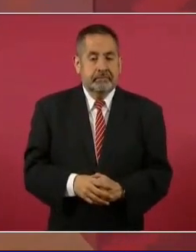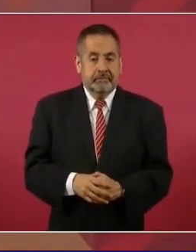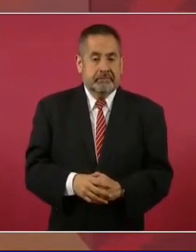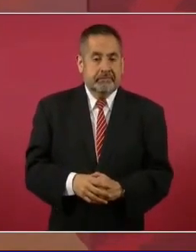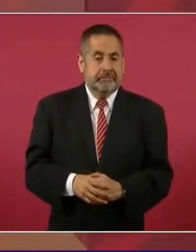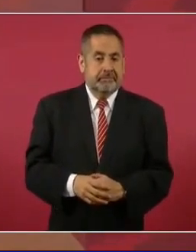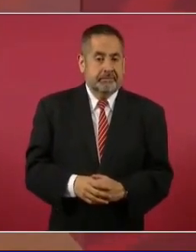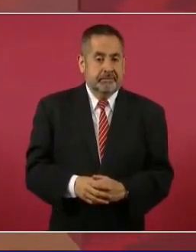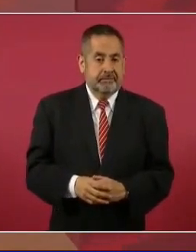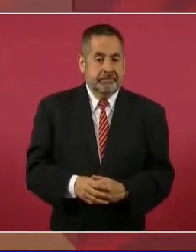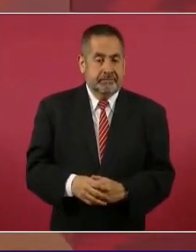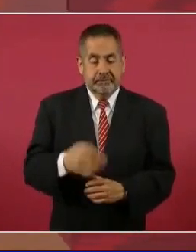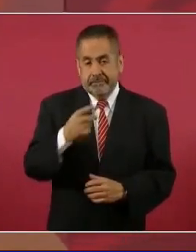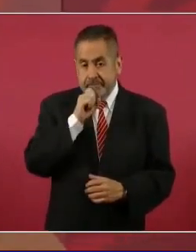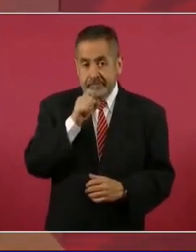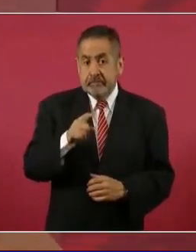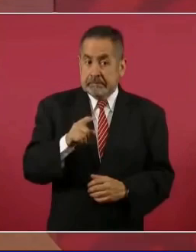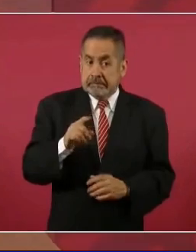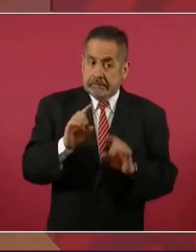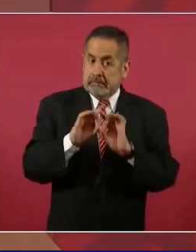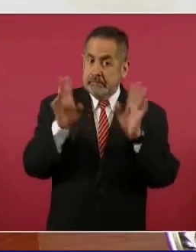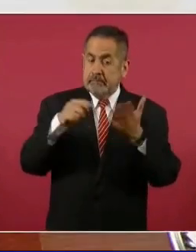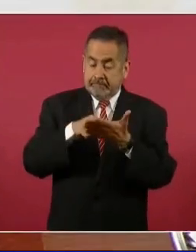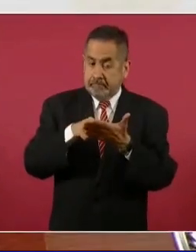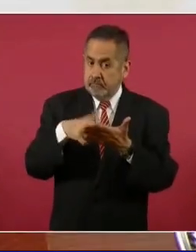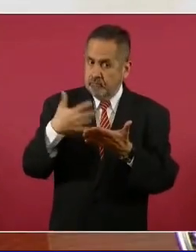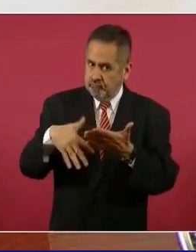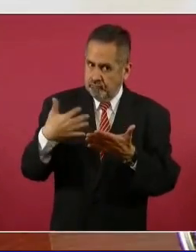Y es tan delicado el asunto,